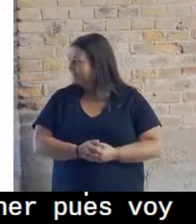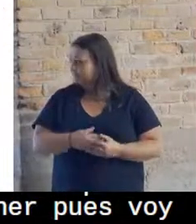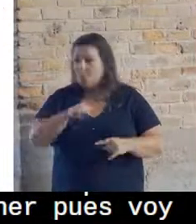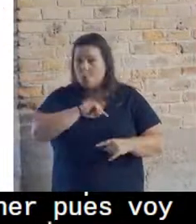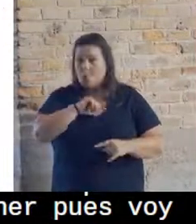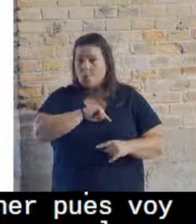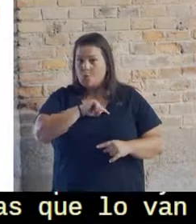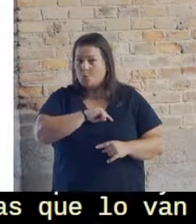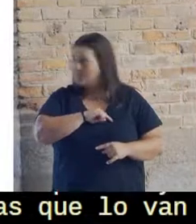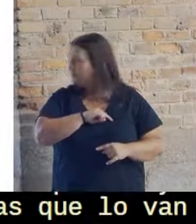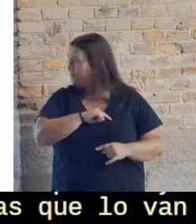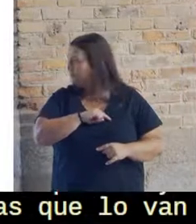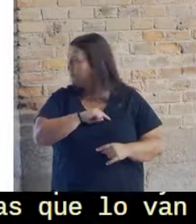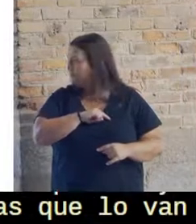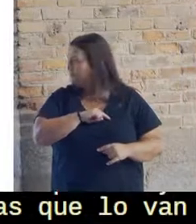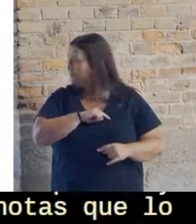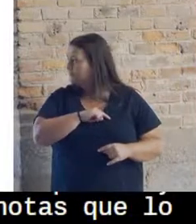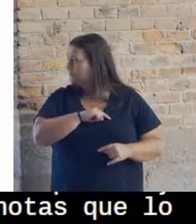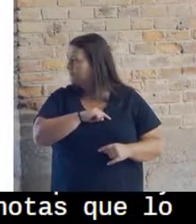notas que no vamos